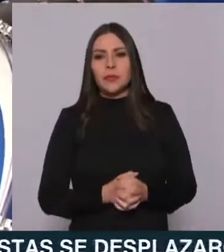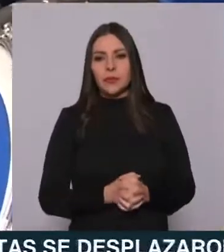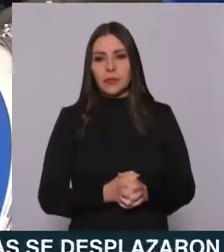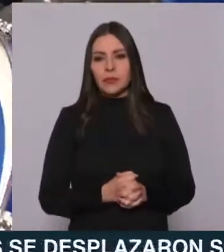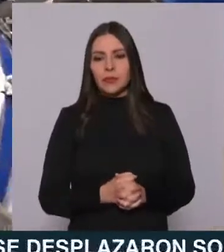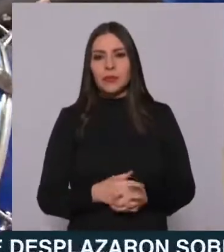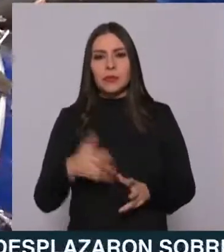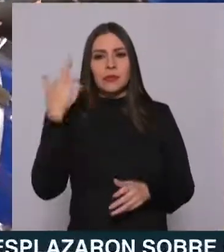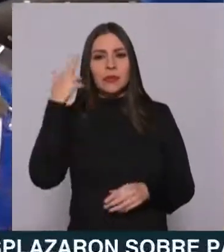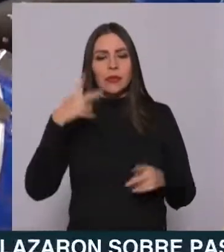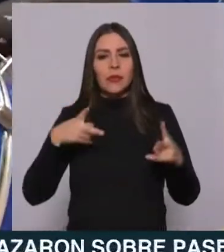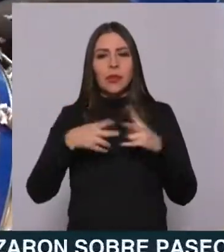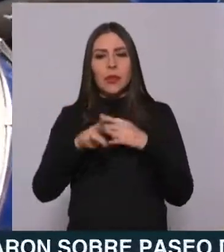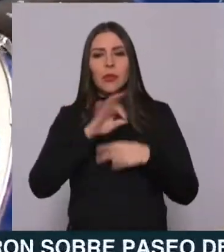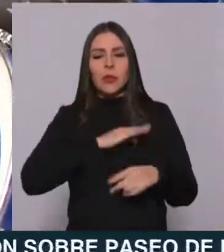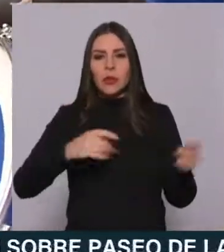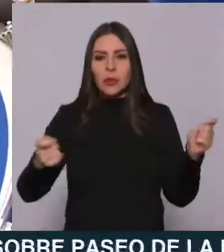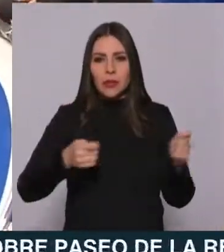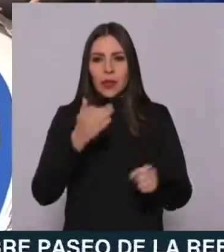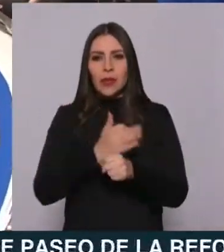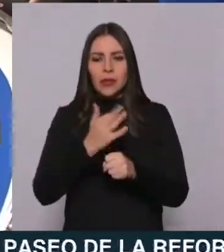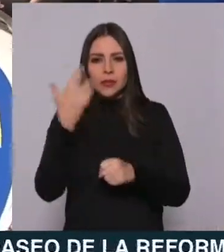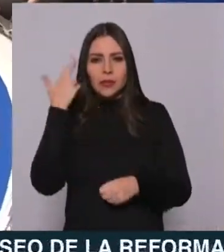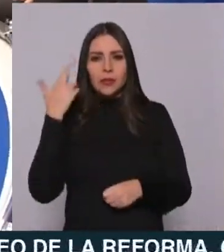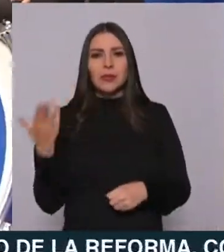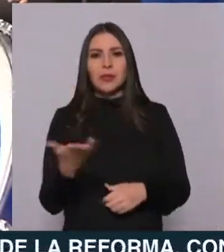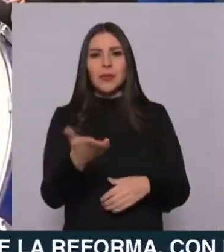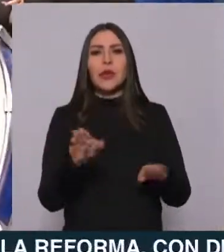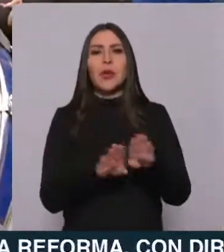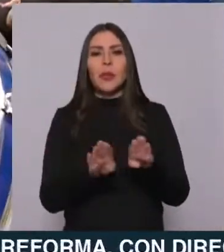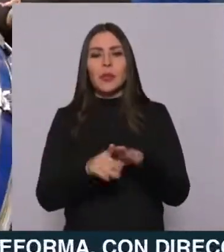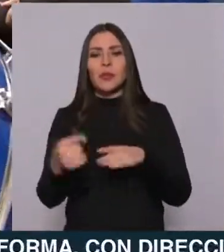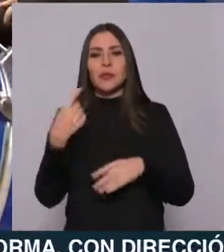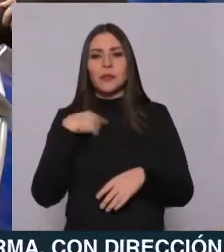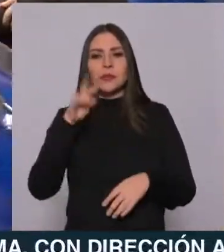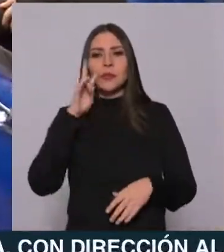a ver, deja que se corte el sonido para entrar ahí. Danos, ¿cómo sería?